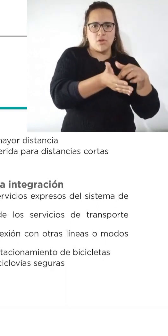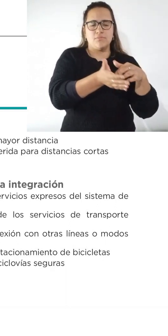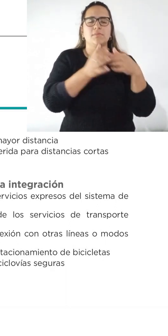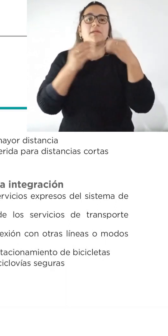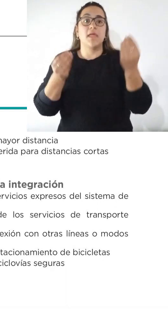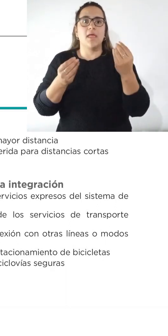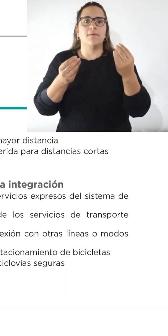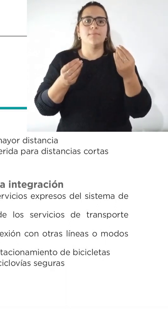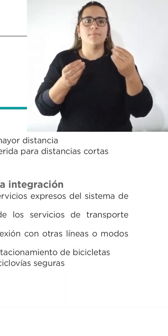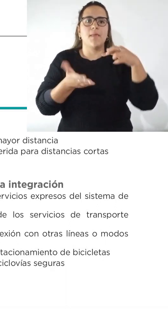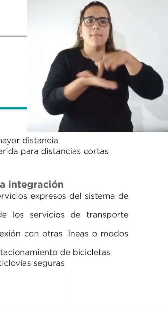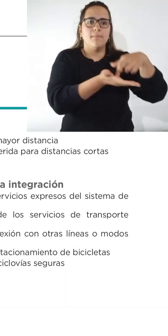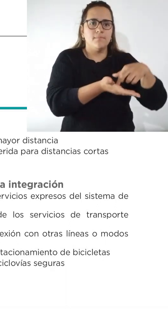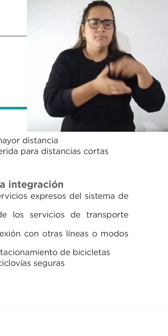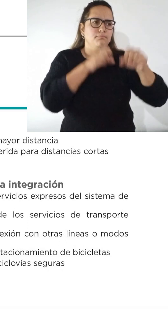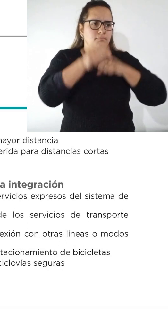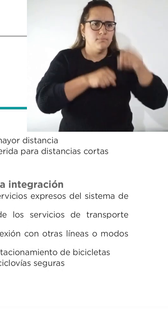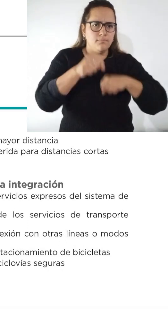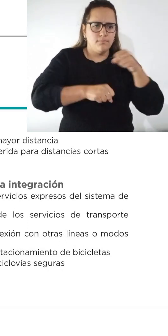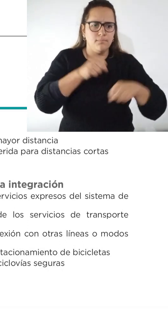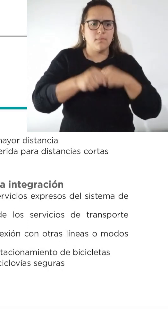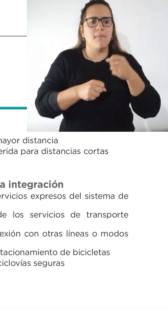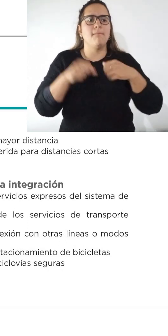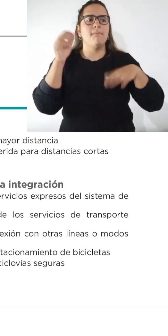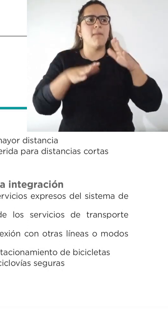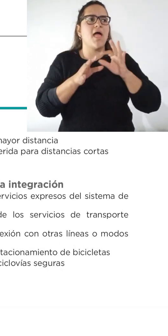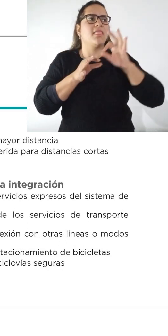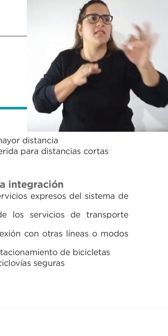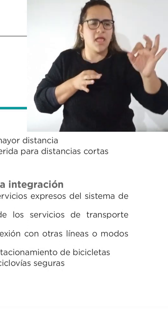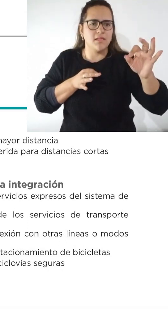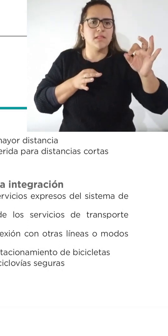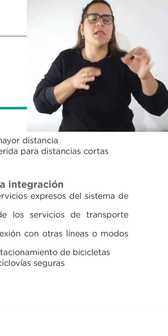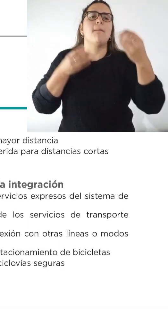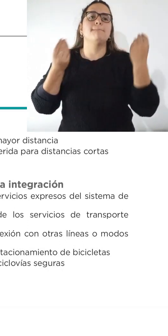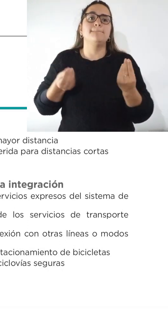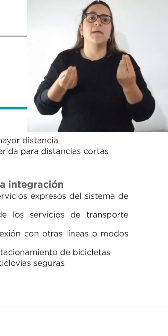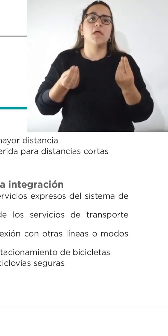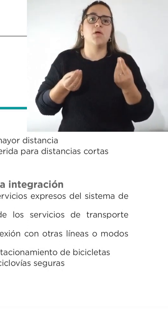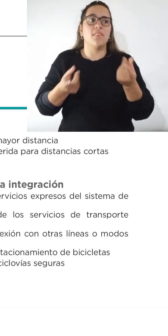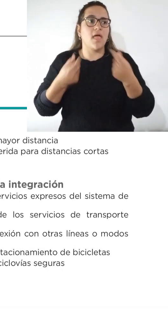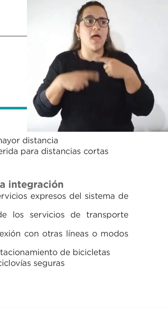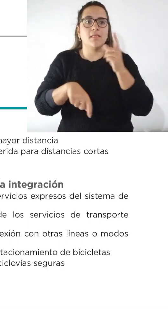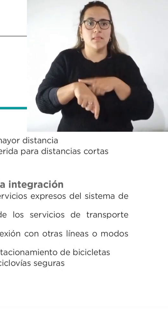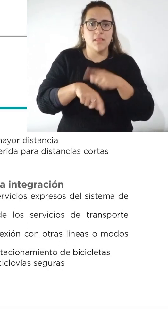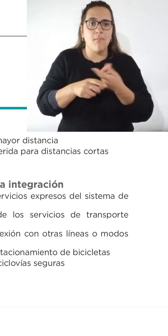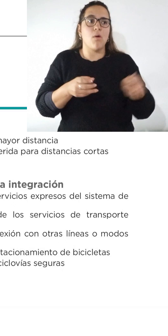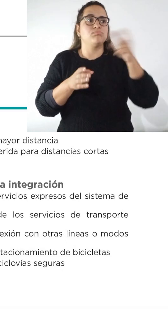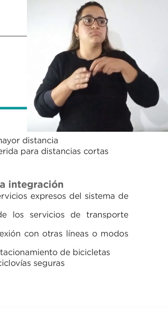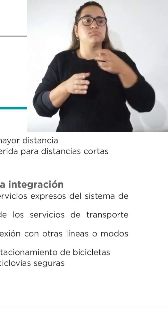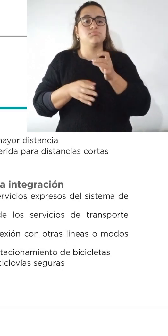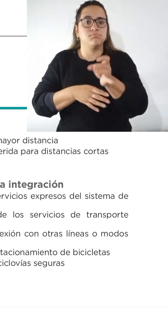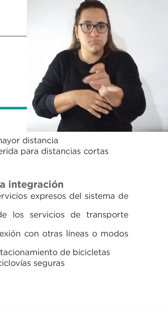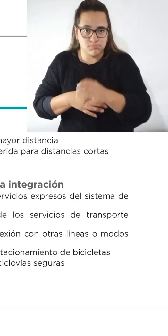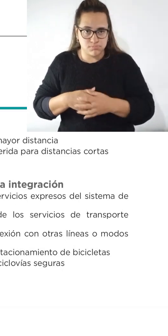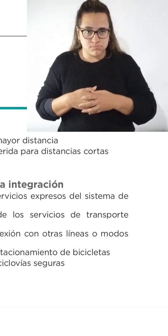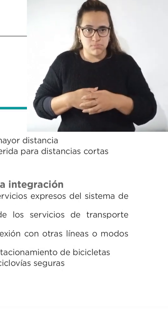ciertas estaciones que de pronto tienen que usar la bicicleta mayor distancia, pero que sí les va a ahorrar tiempo